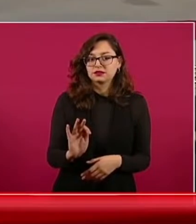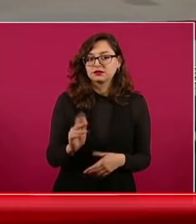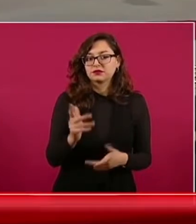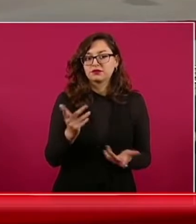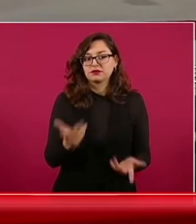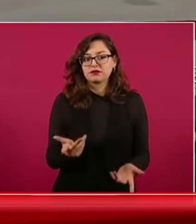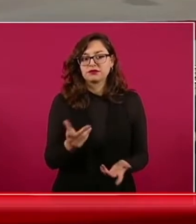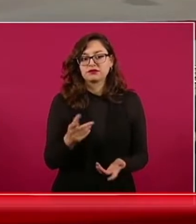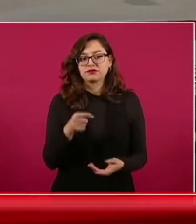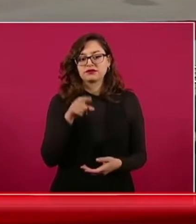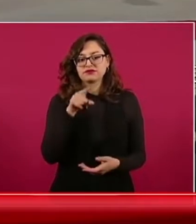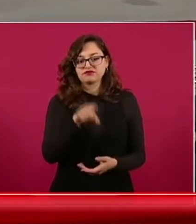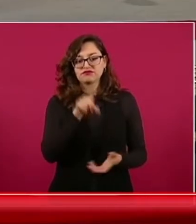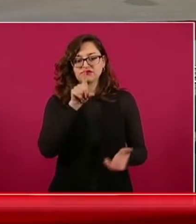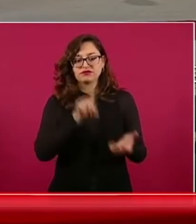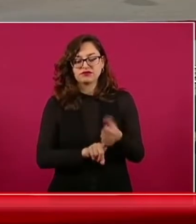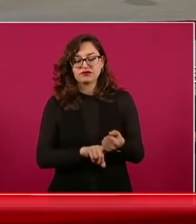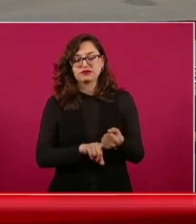esta infraestructura